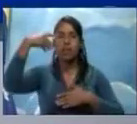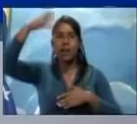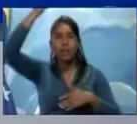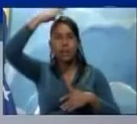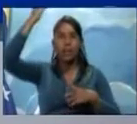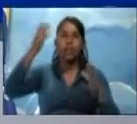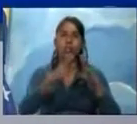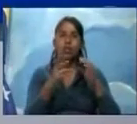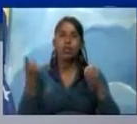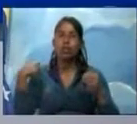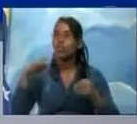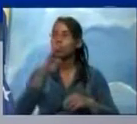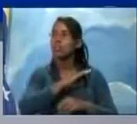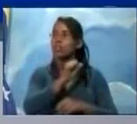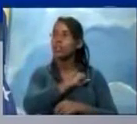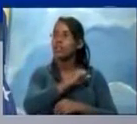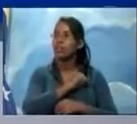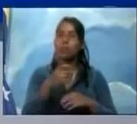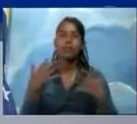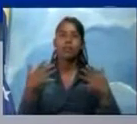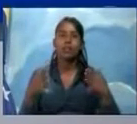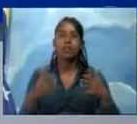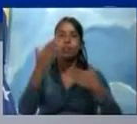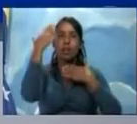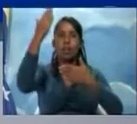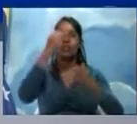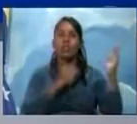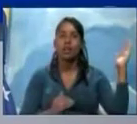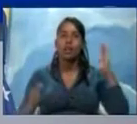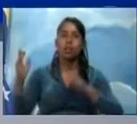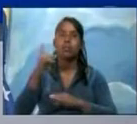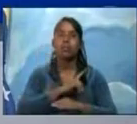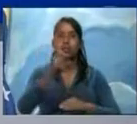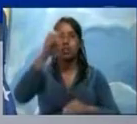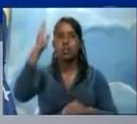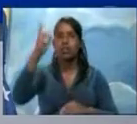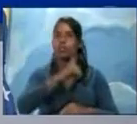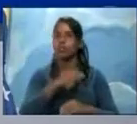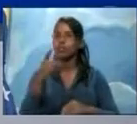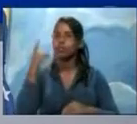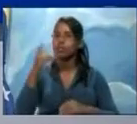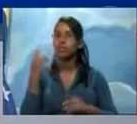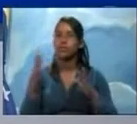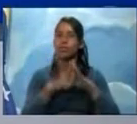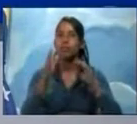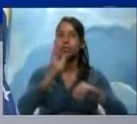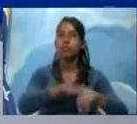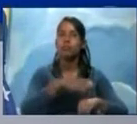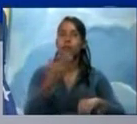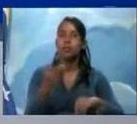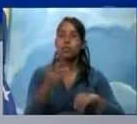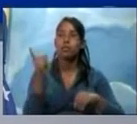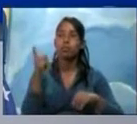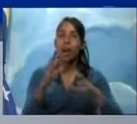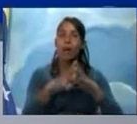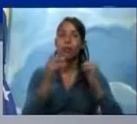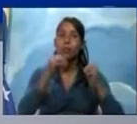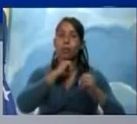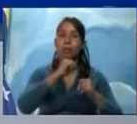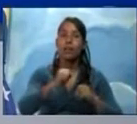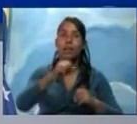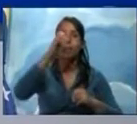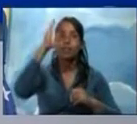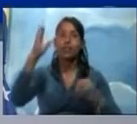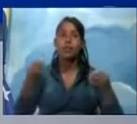todos teman y tiemblen ante la presencia del Dios de Daniel, porque Él es el